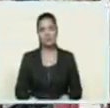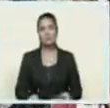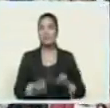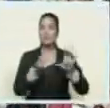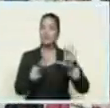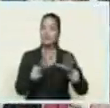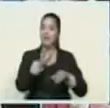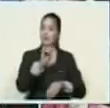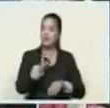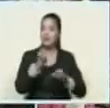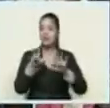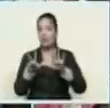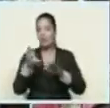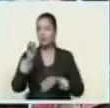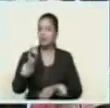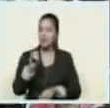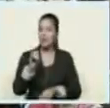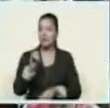80